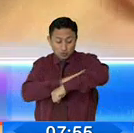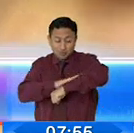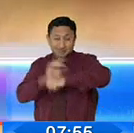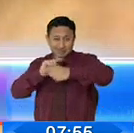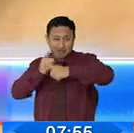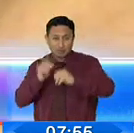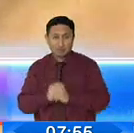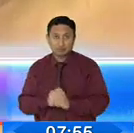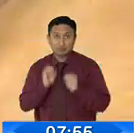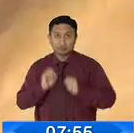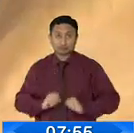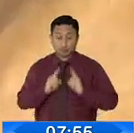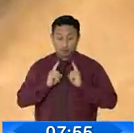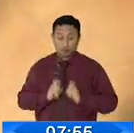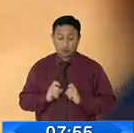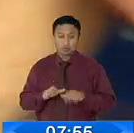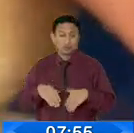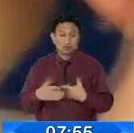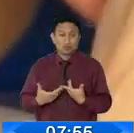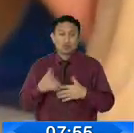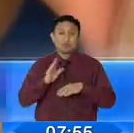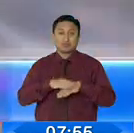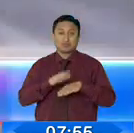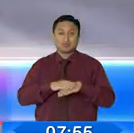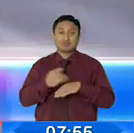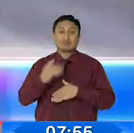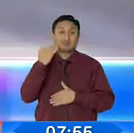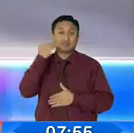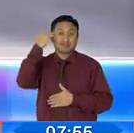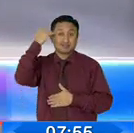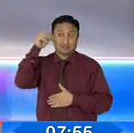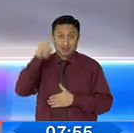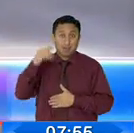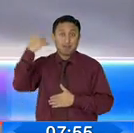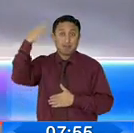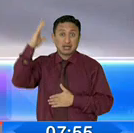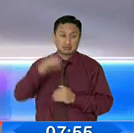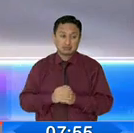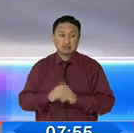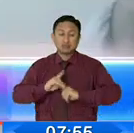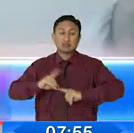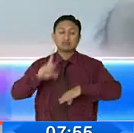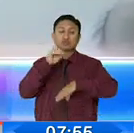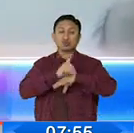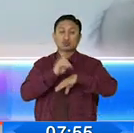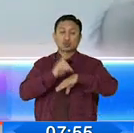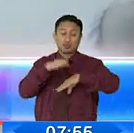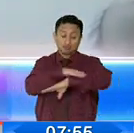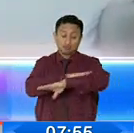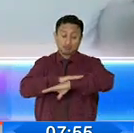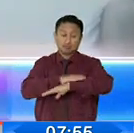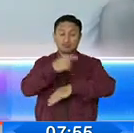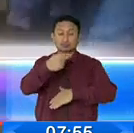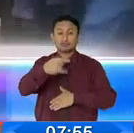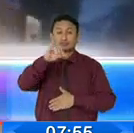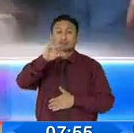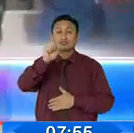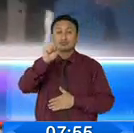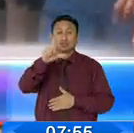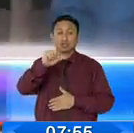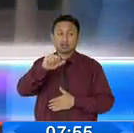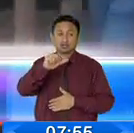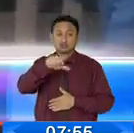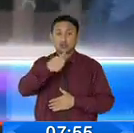el cáncer de piel se presente por lo general en adultos mayores, la dermatóloga Gisela Erazo alerta sobre otro